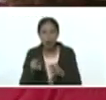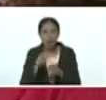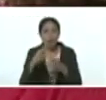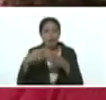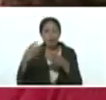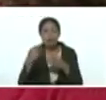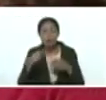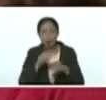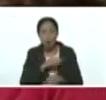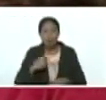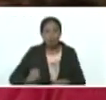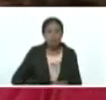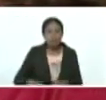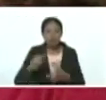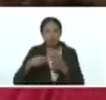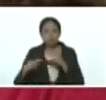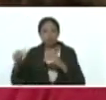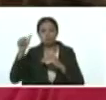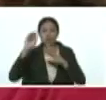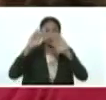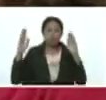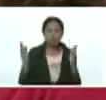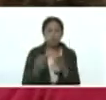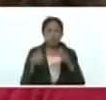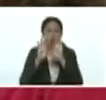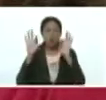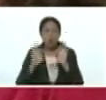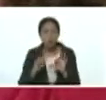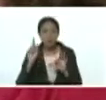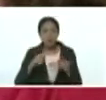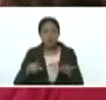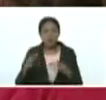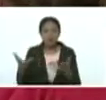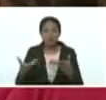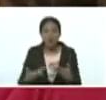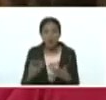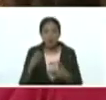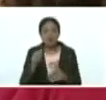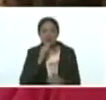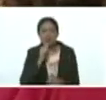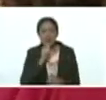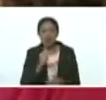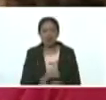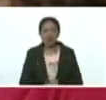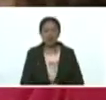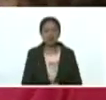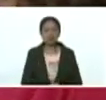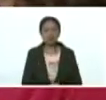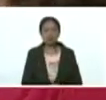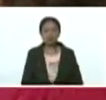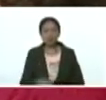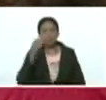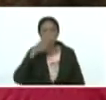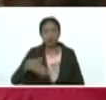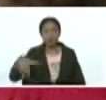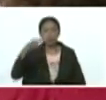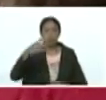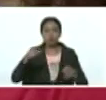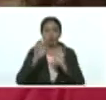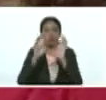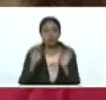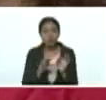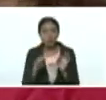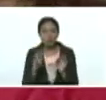equipos, en la más alta tecnología mundial. ¿Para traerla? ¿Para quién? Para el pueblo.